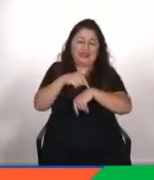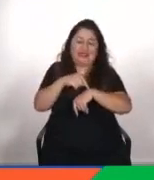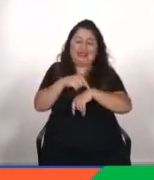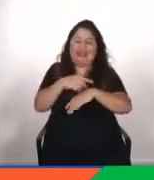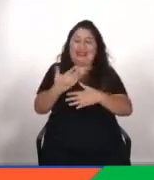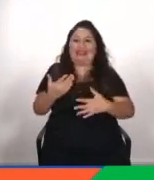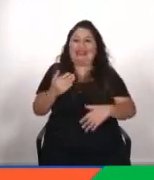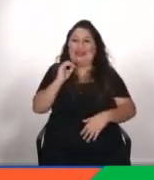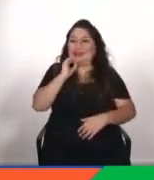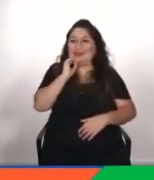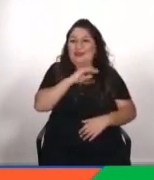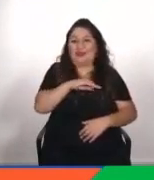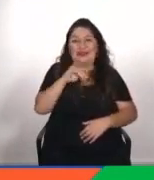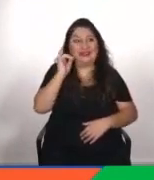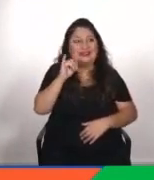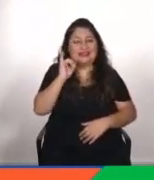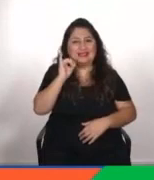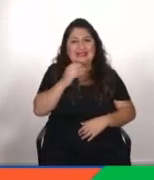verdad. ¿Qué ha pasado?